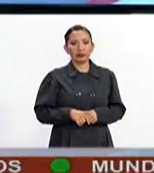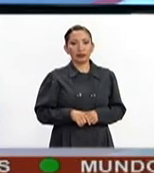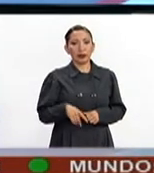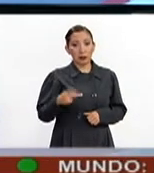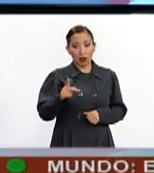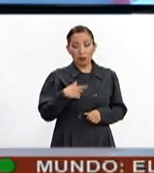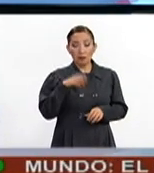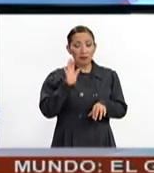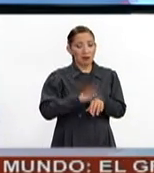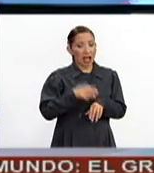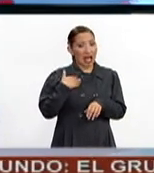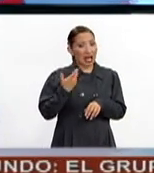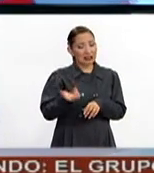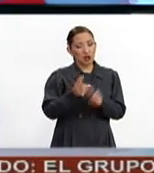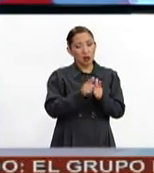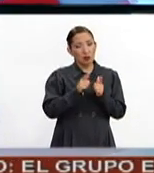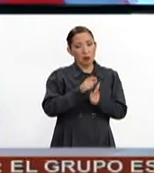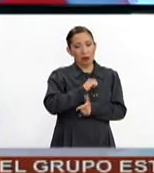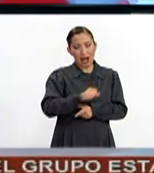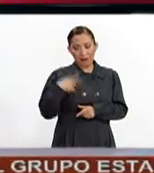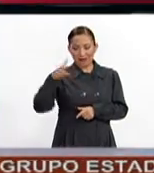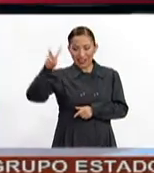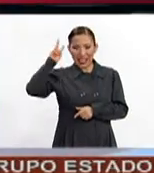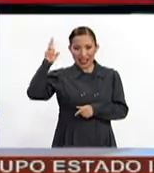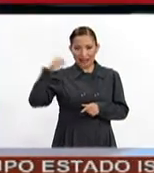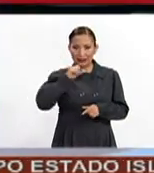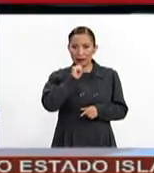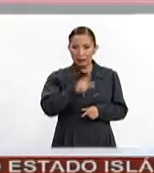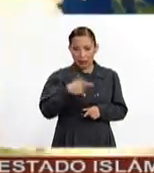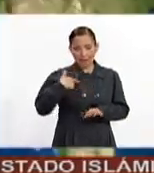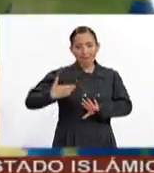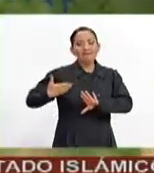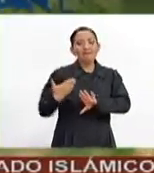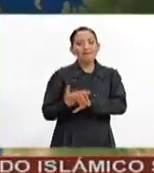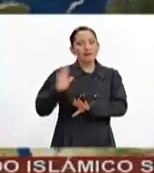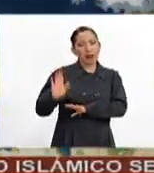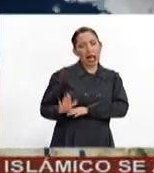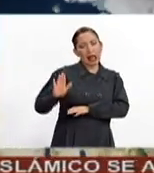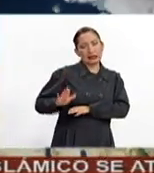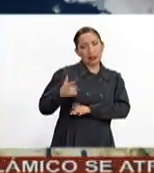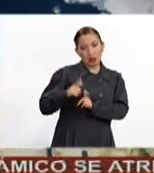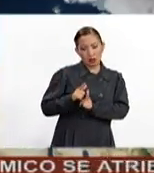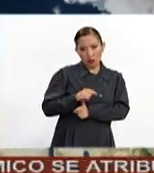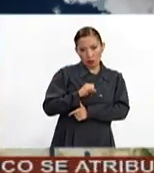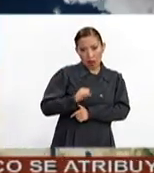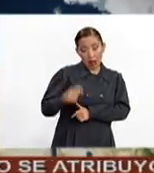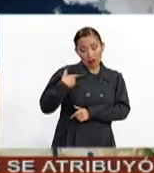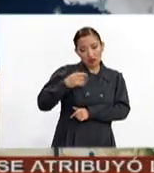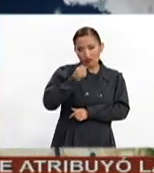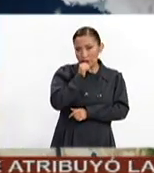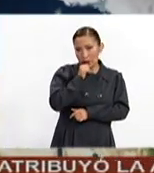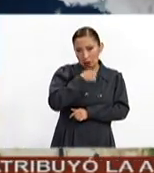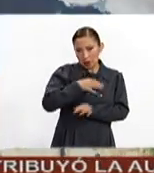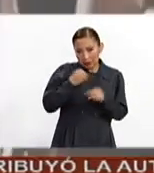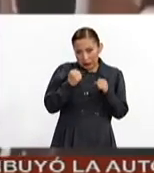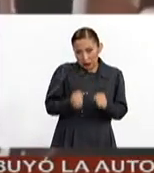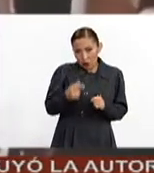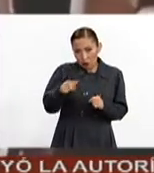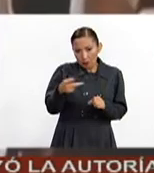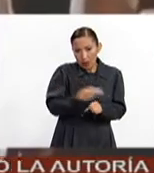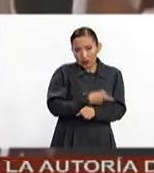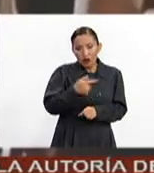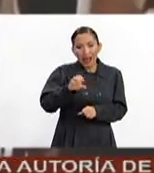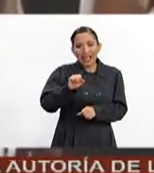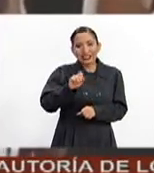Pero eso no es todo en materia de terrorismo. El viernes pasado se registró un ataque, aparentemente terrorista, está aún por confirmarse estos sucesos,